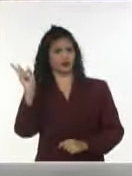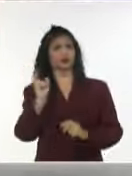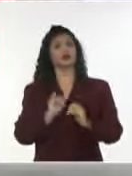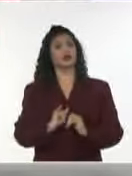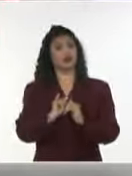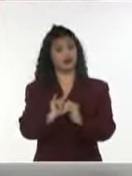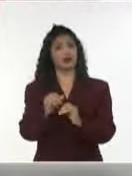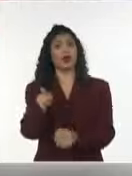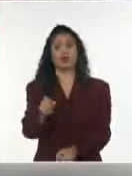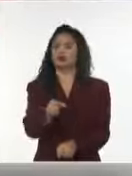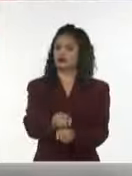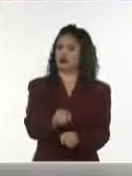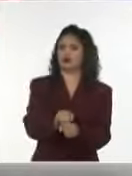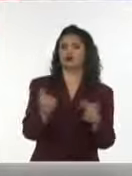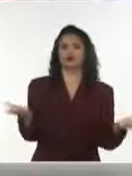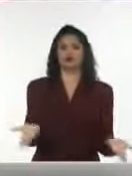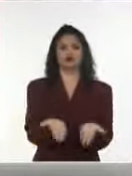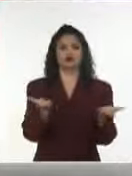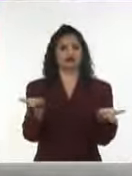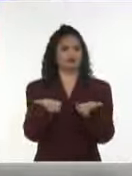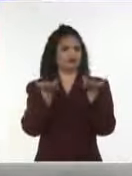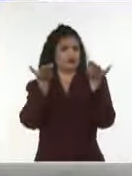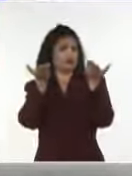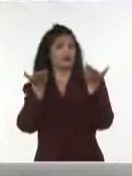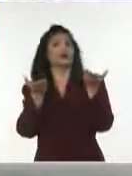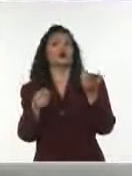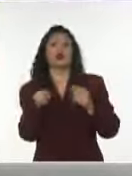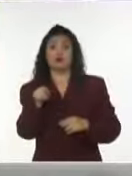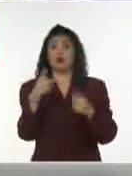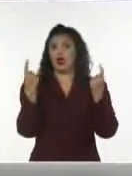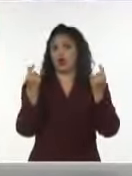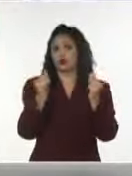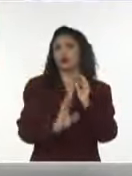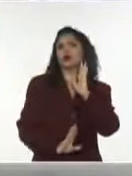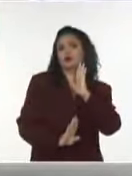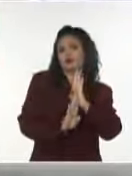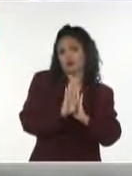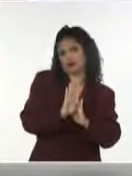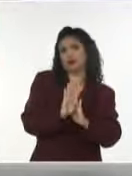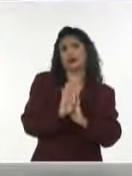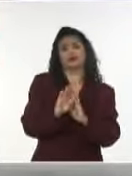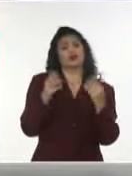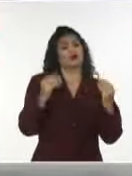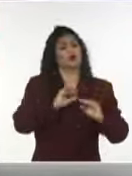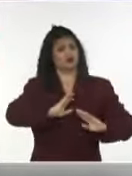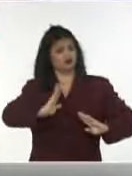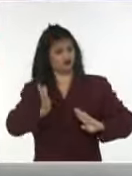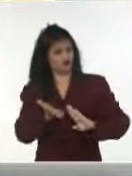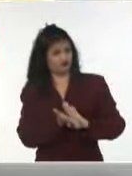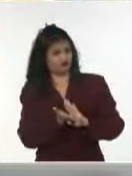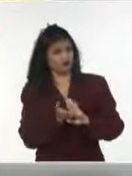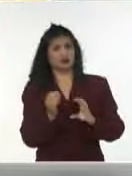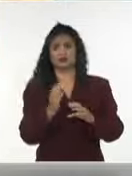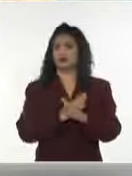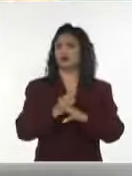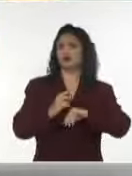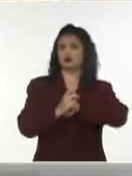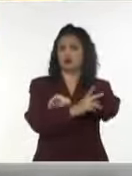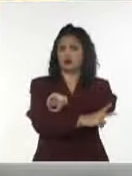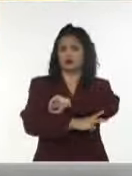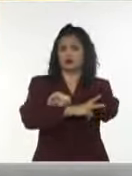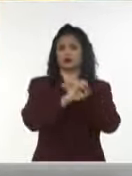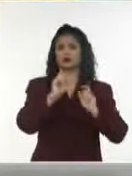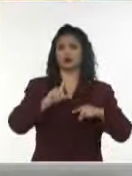derechos vulnerados por la guerra económica, en alusión a las sanciones impuestas por numerosos países en los últimos años, especialmente